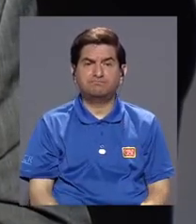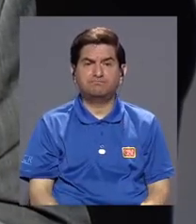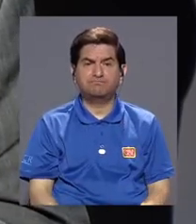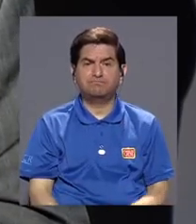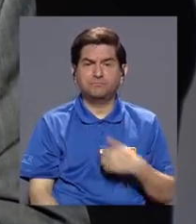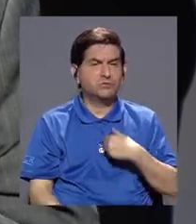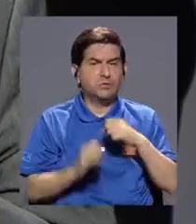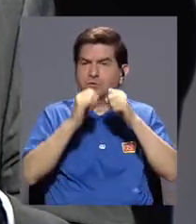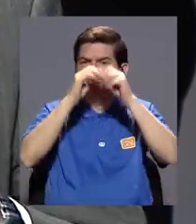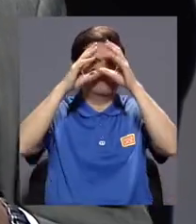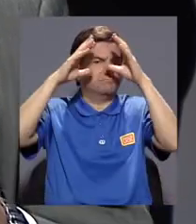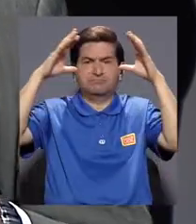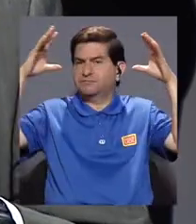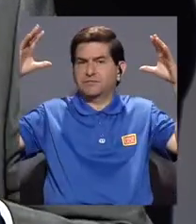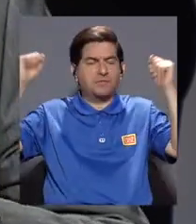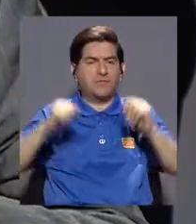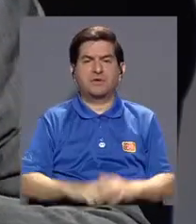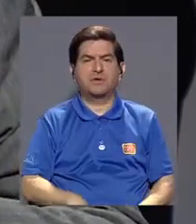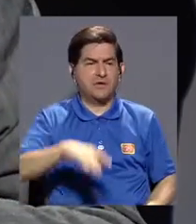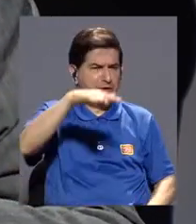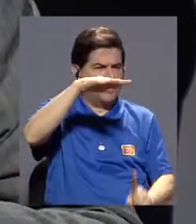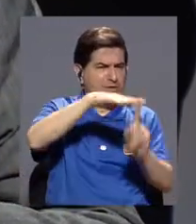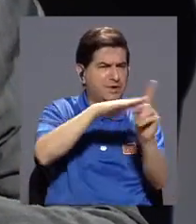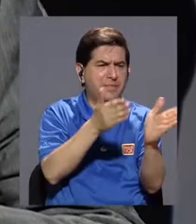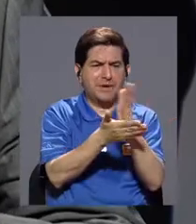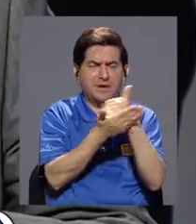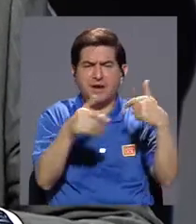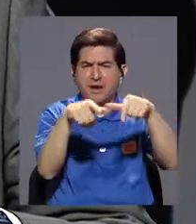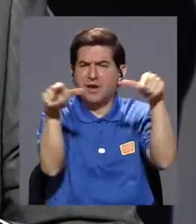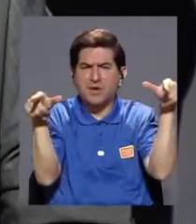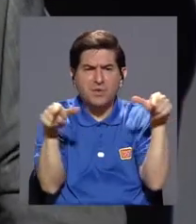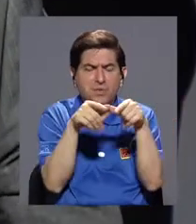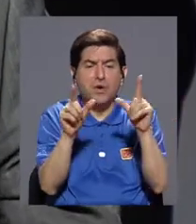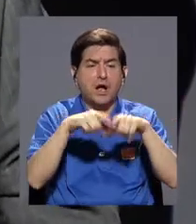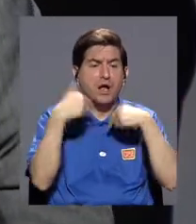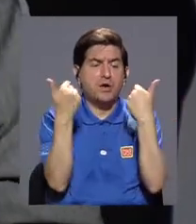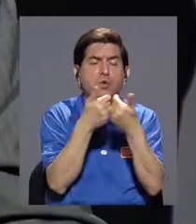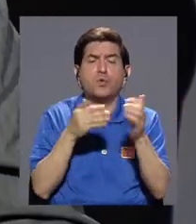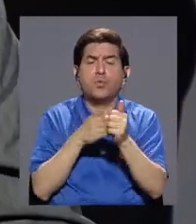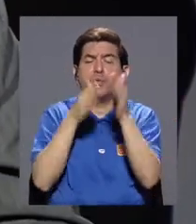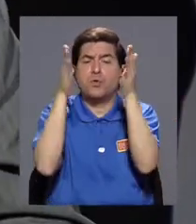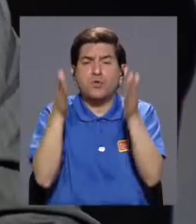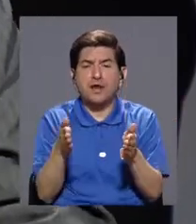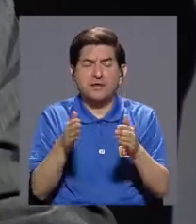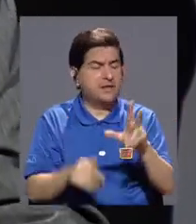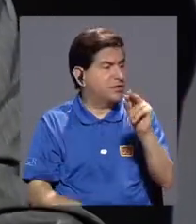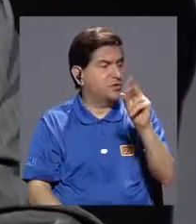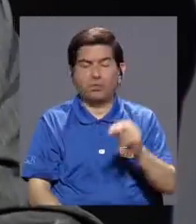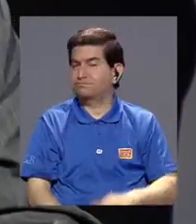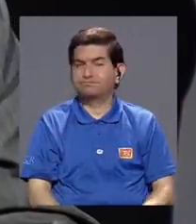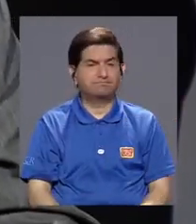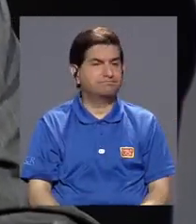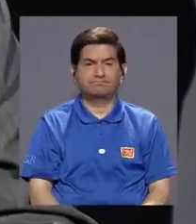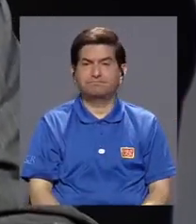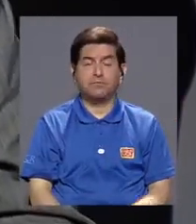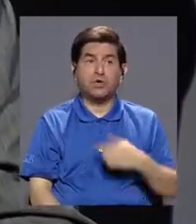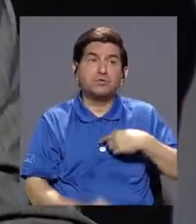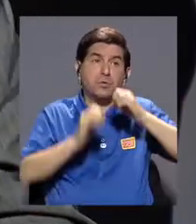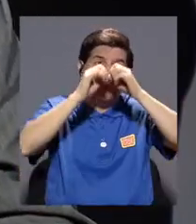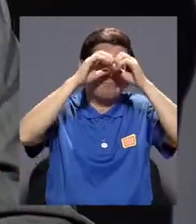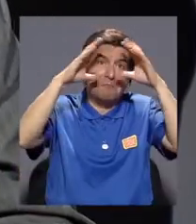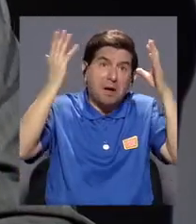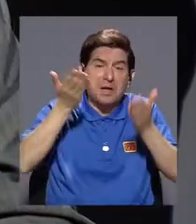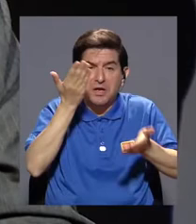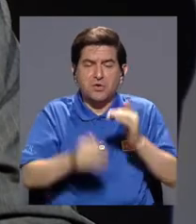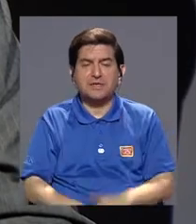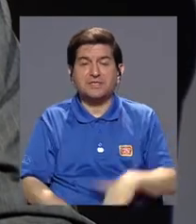No me imagino que esté surgiendo en algún lugar un grupo de liderazgos. No. Me imagino que en